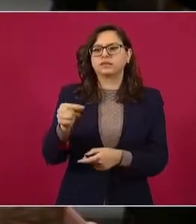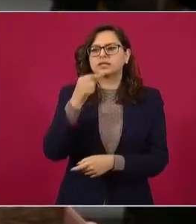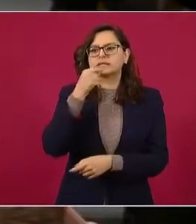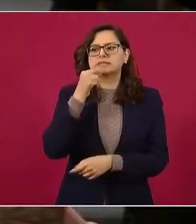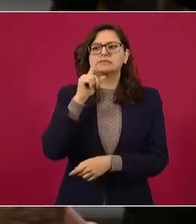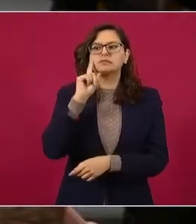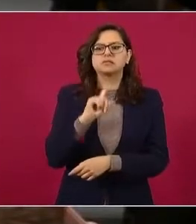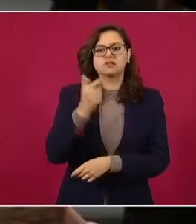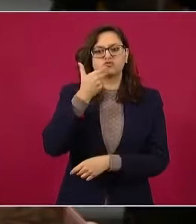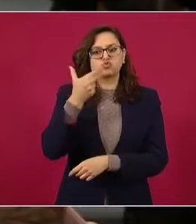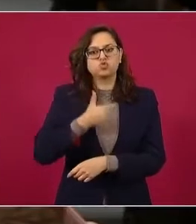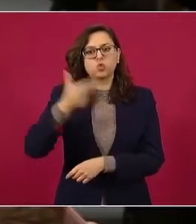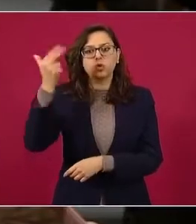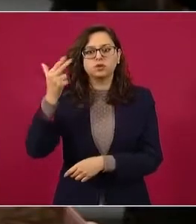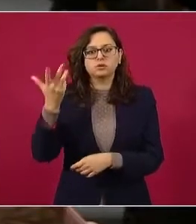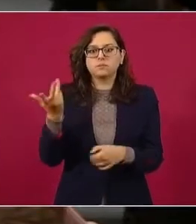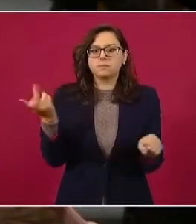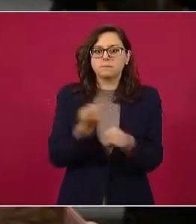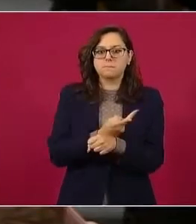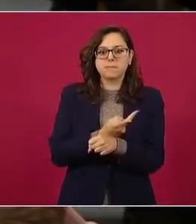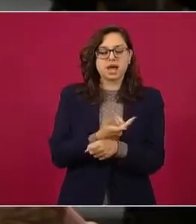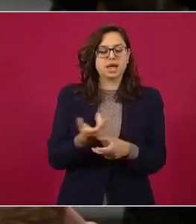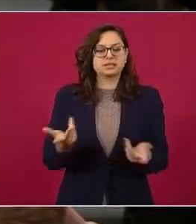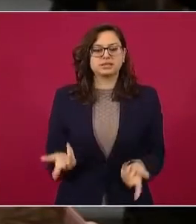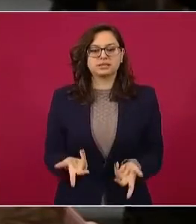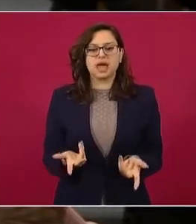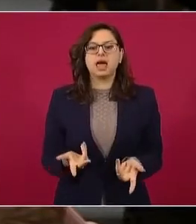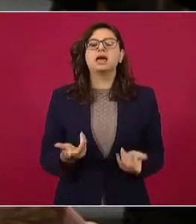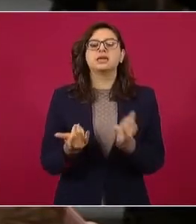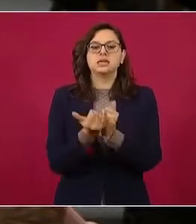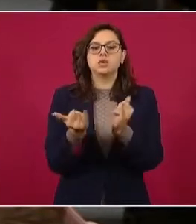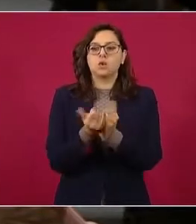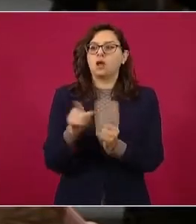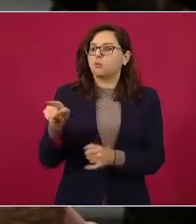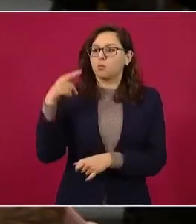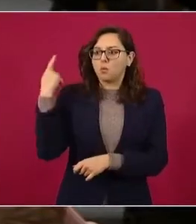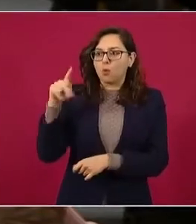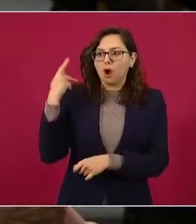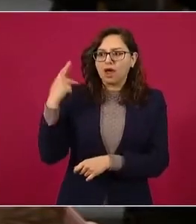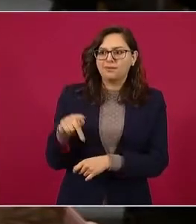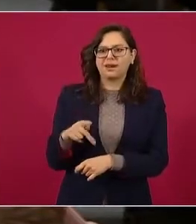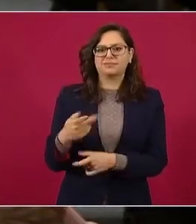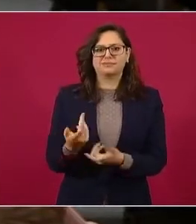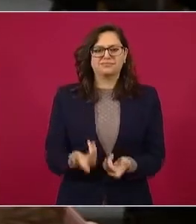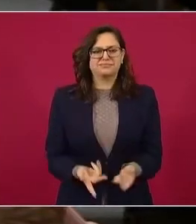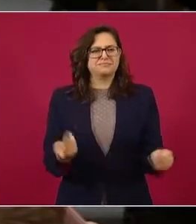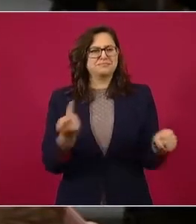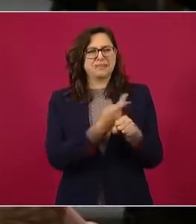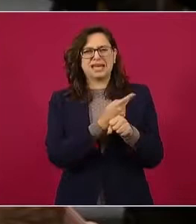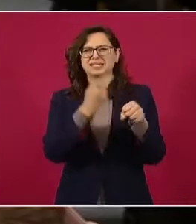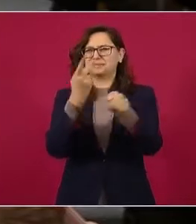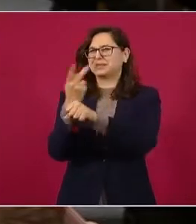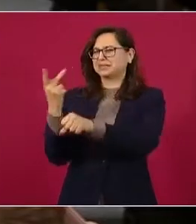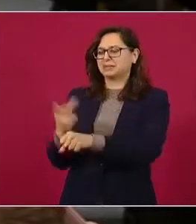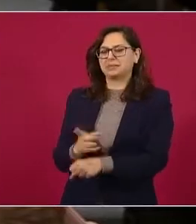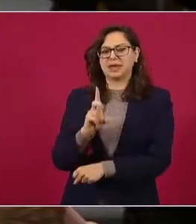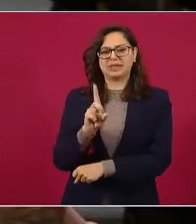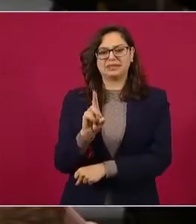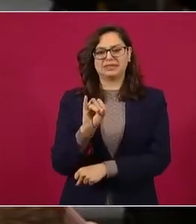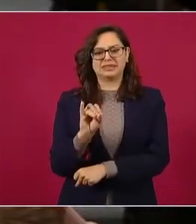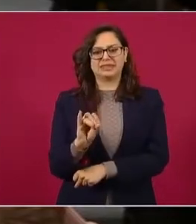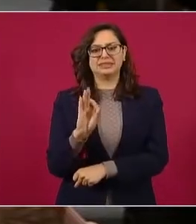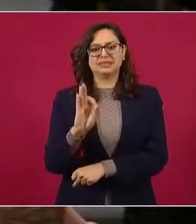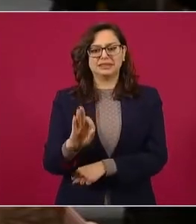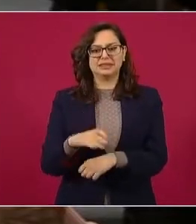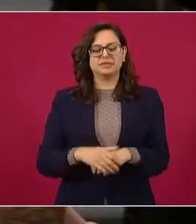al igual que el caso que le comentaba hace algunos ayeres en el caso de Puebla. Preguntarle, ya se tiene a Nurit, que